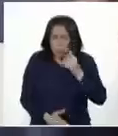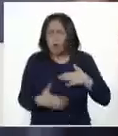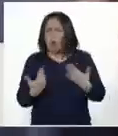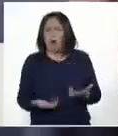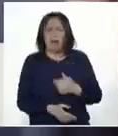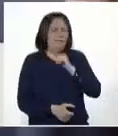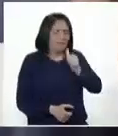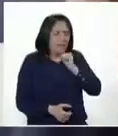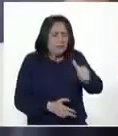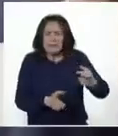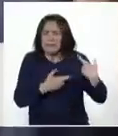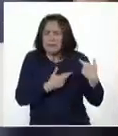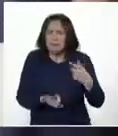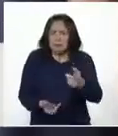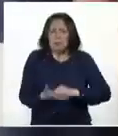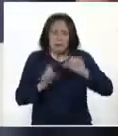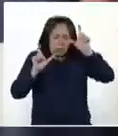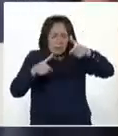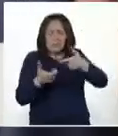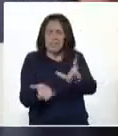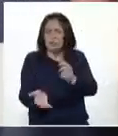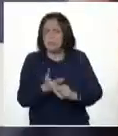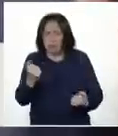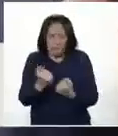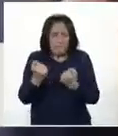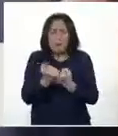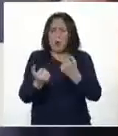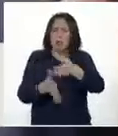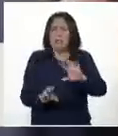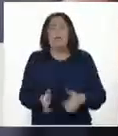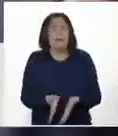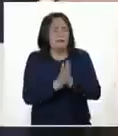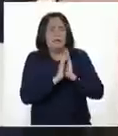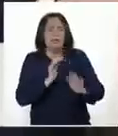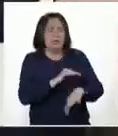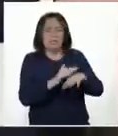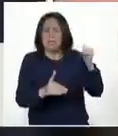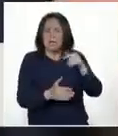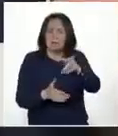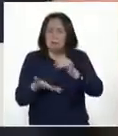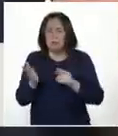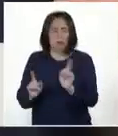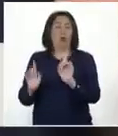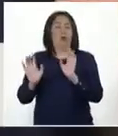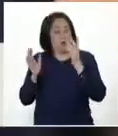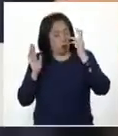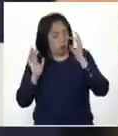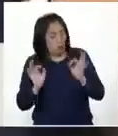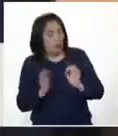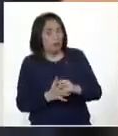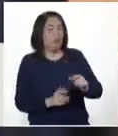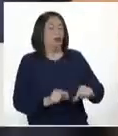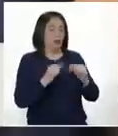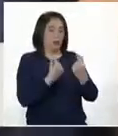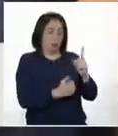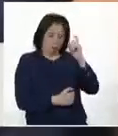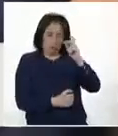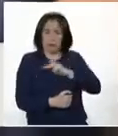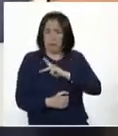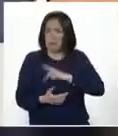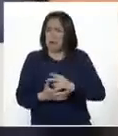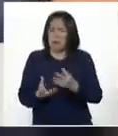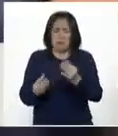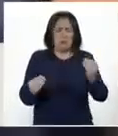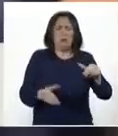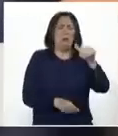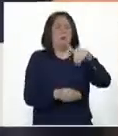la irresponsabilidad que sería del Congreso de apoyar la vacancia. Es imposible. Yo creo que empezando de Fuerza Popular hay muchos que van a votar